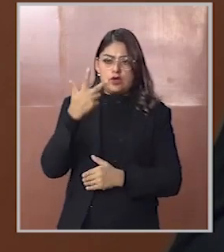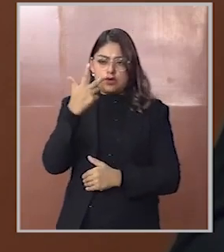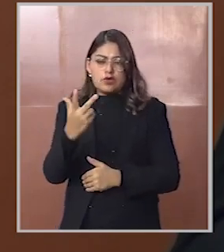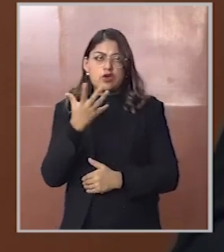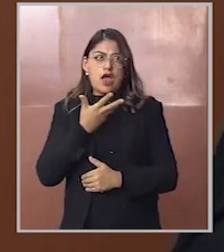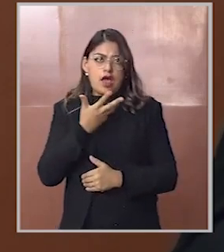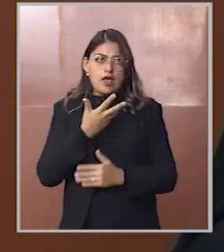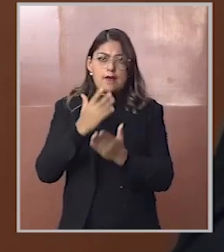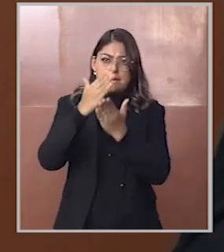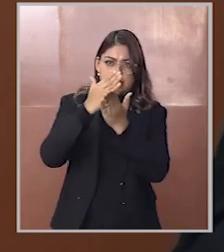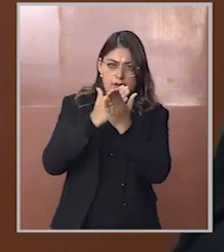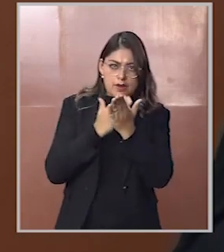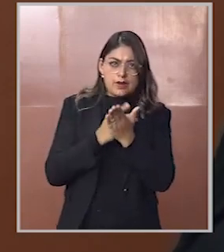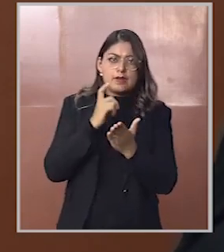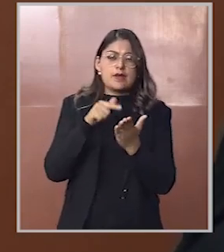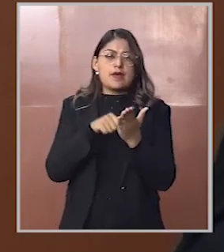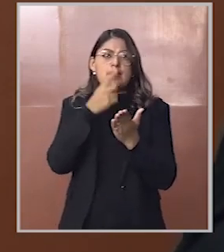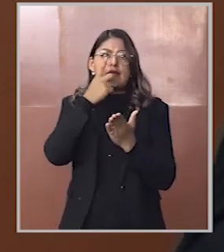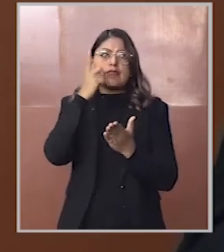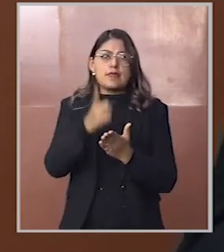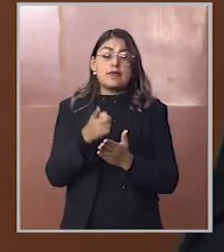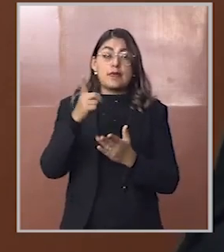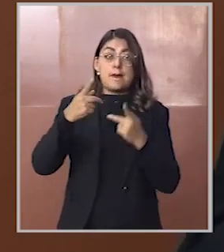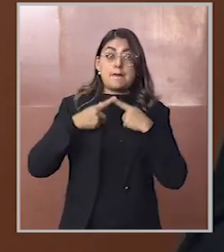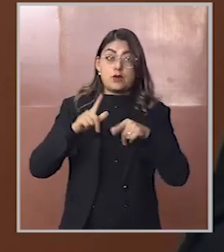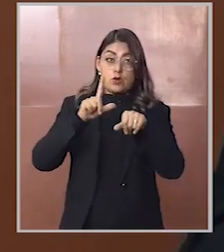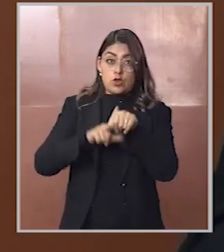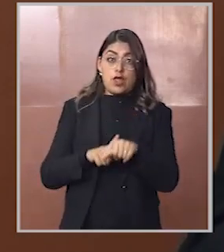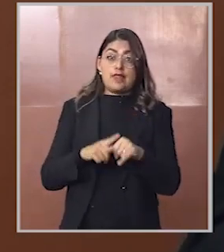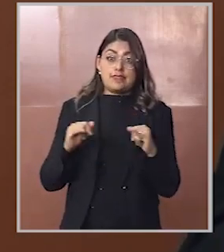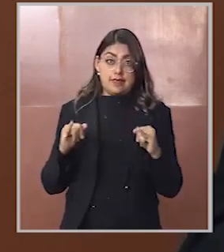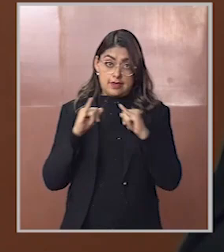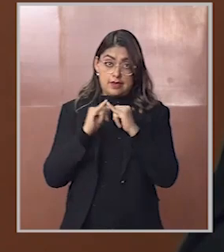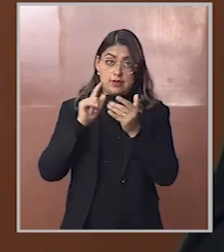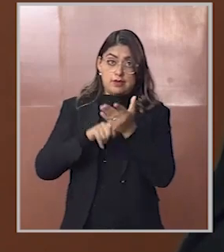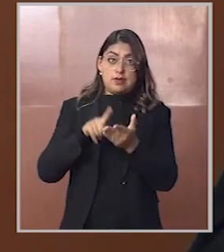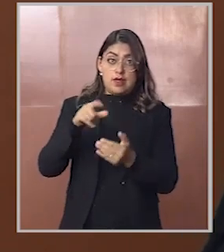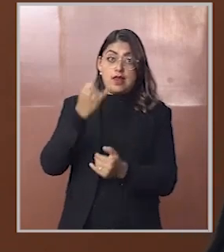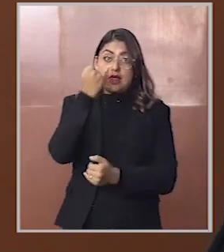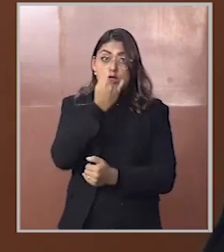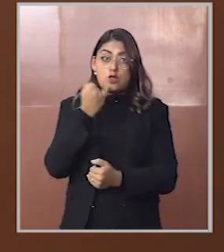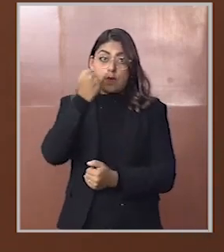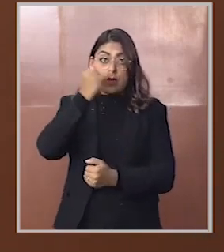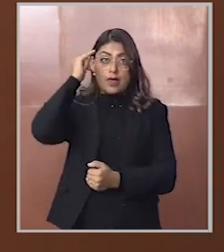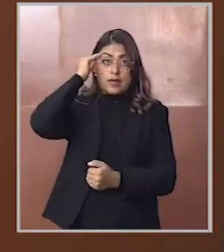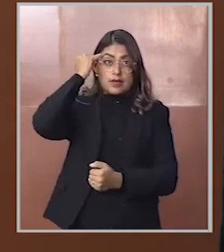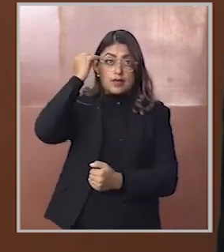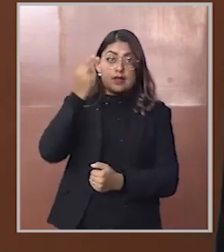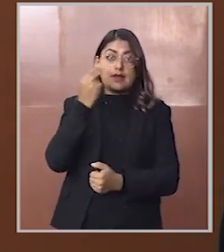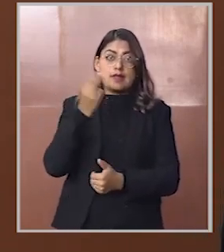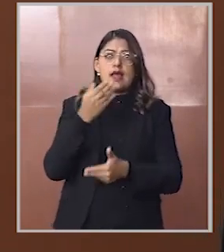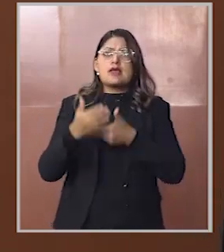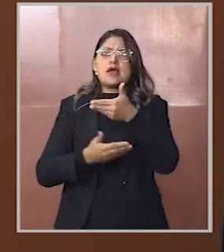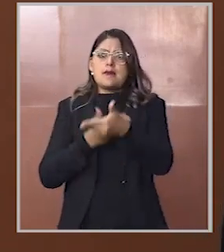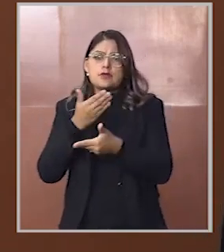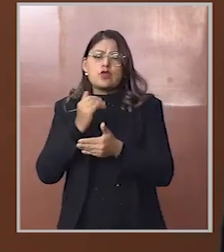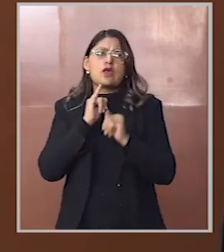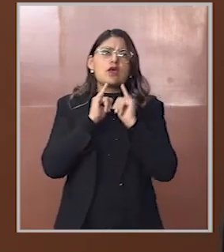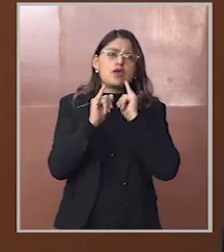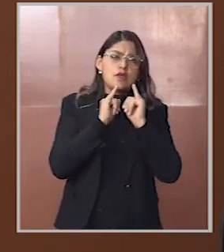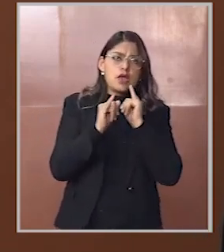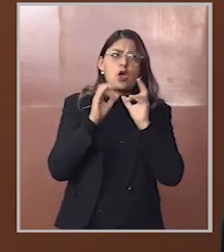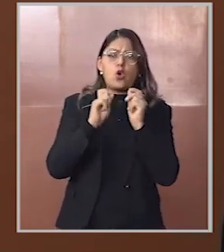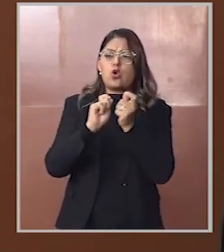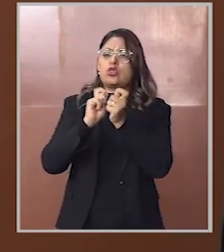propias bases prescribe que el personal del instituto hablante de una lengua indígena deberá otorgar servicios de interpretación y o